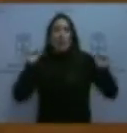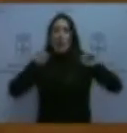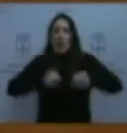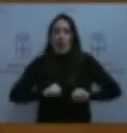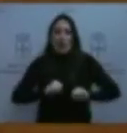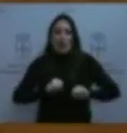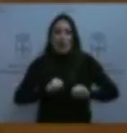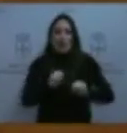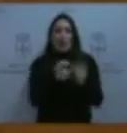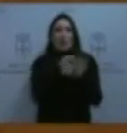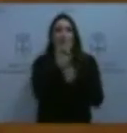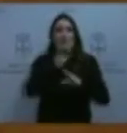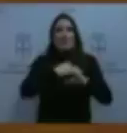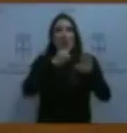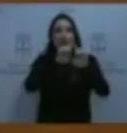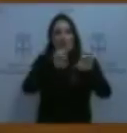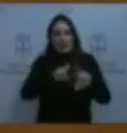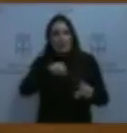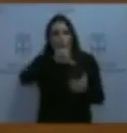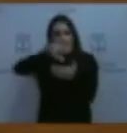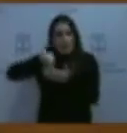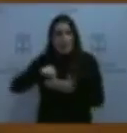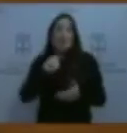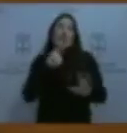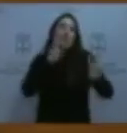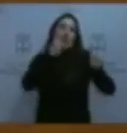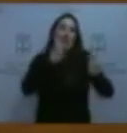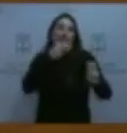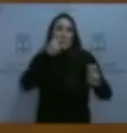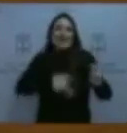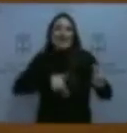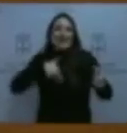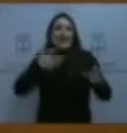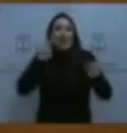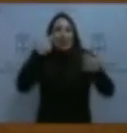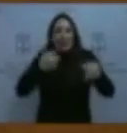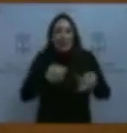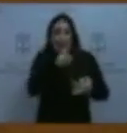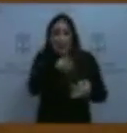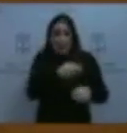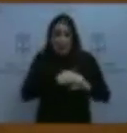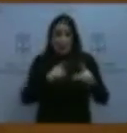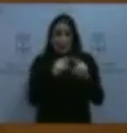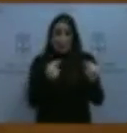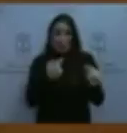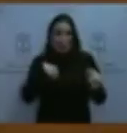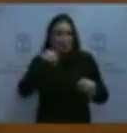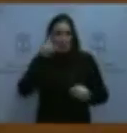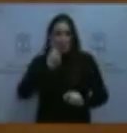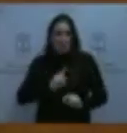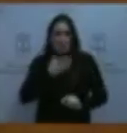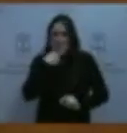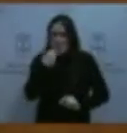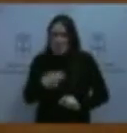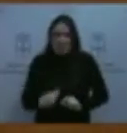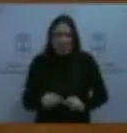puesta en servicio para las empresas y ciudadanos, hablábamos todo el tiempo del interés general, pero todavía no sabemos cuáles son los resultados para Asturias de esta fundación, no los conocemos en